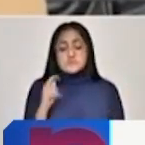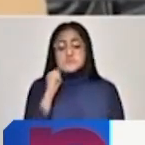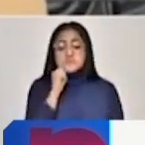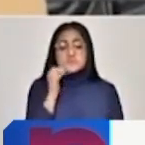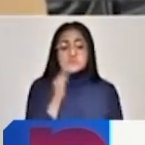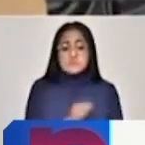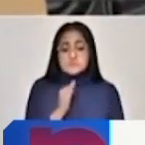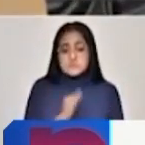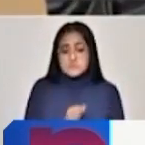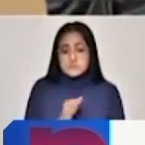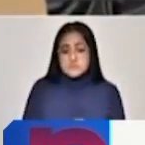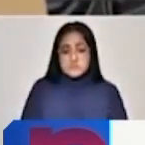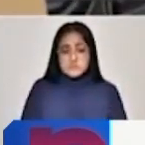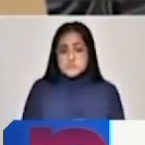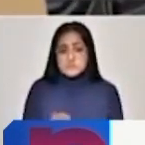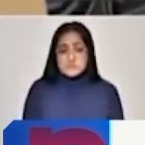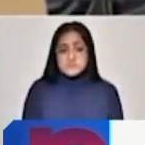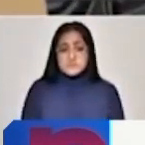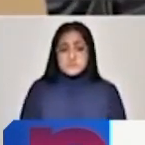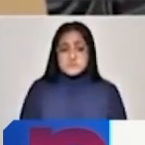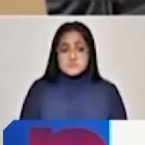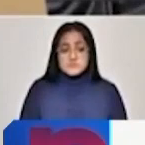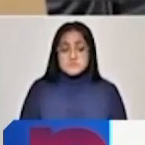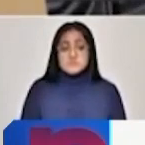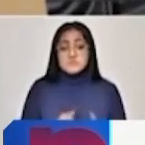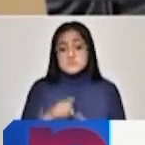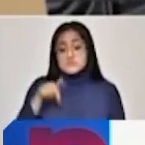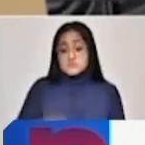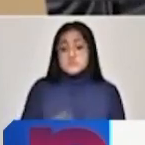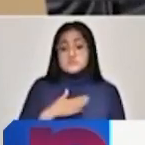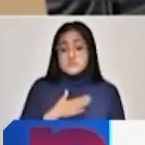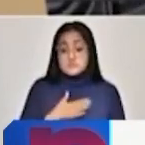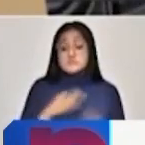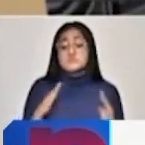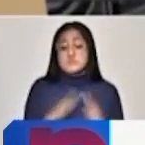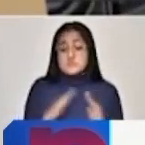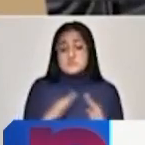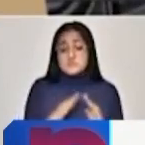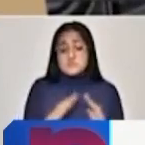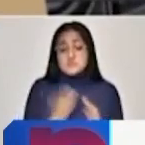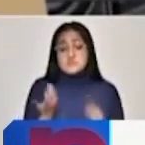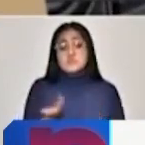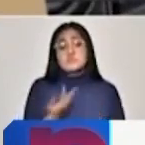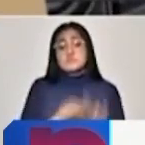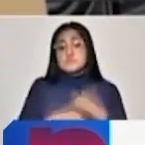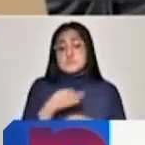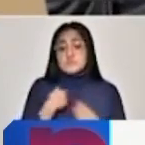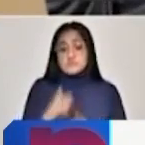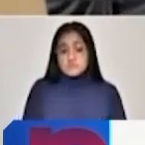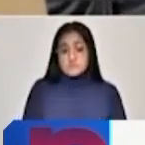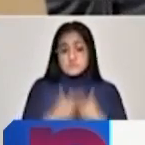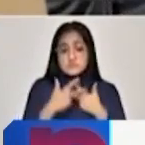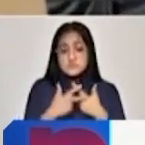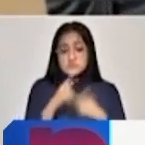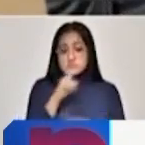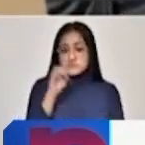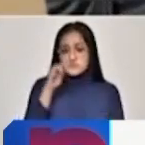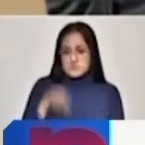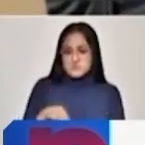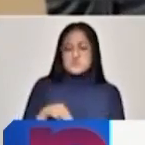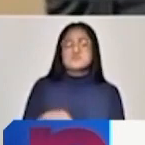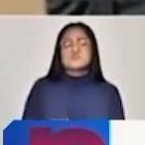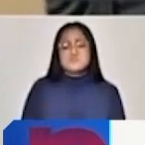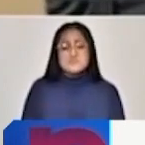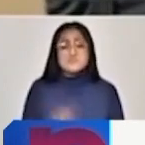inclusive en este momento, aquí confinado en mi hogar y todo por Zoom.